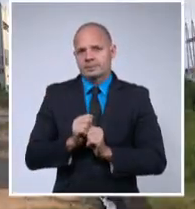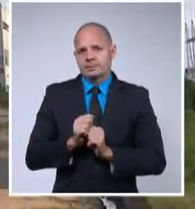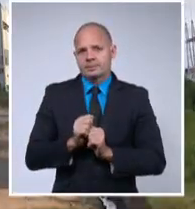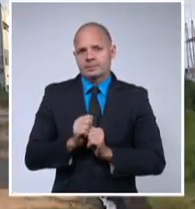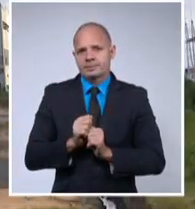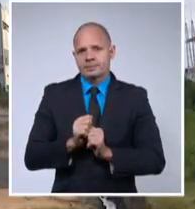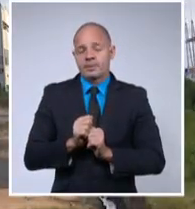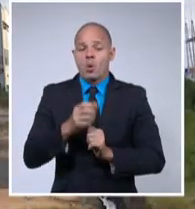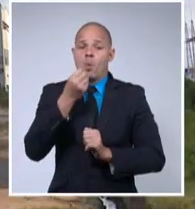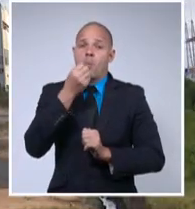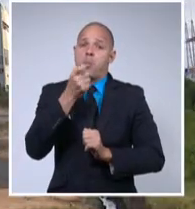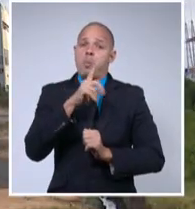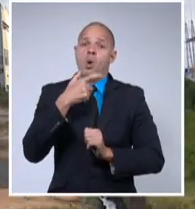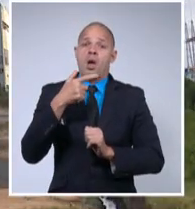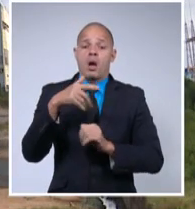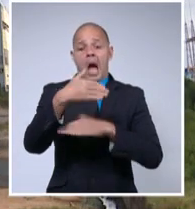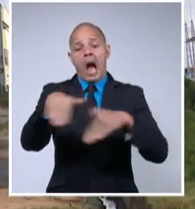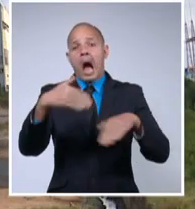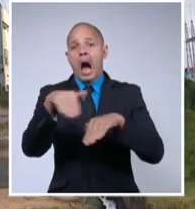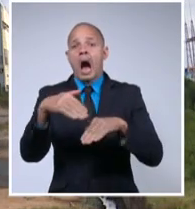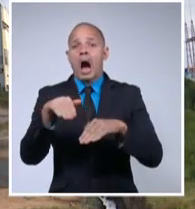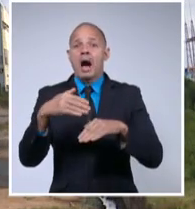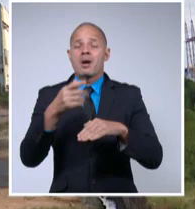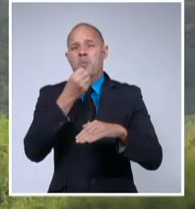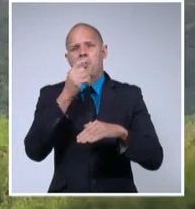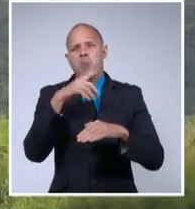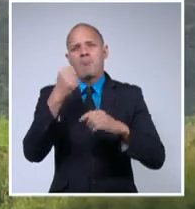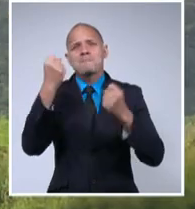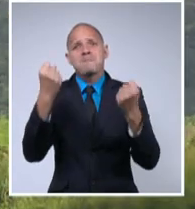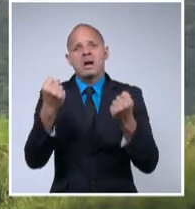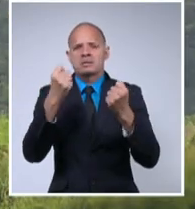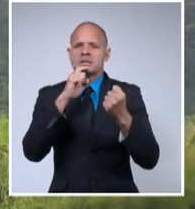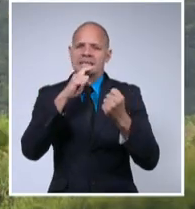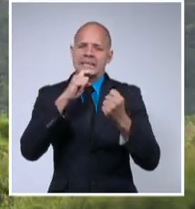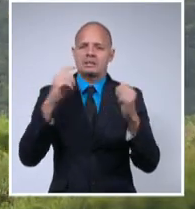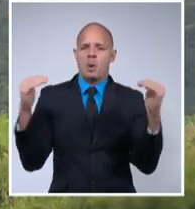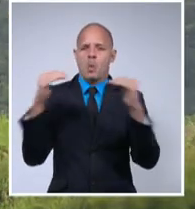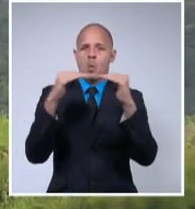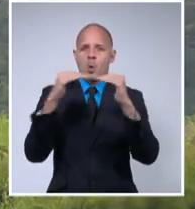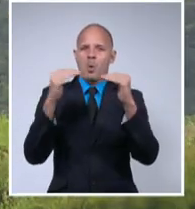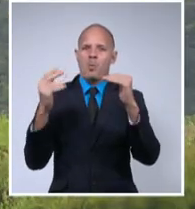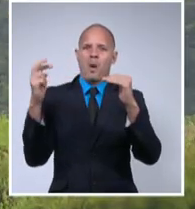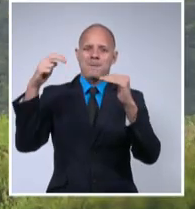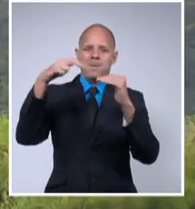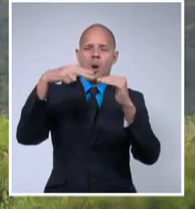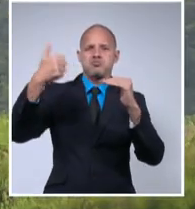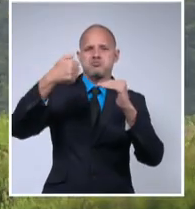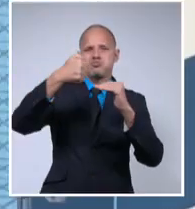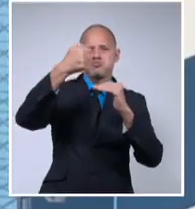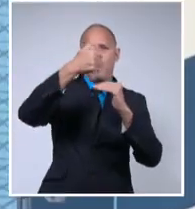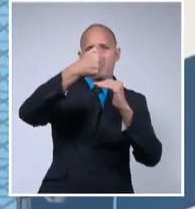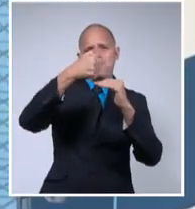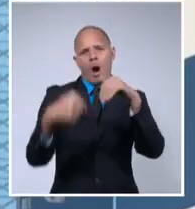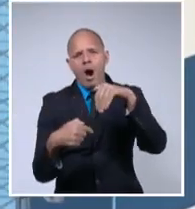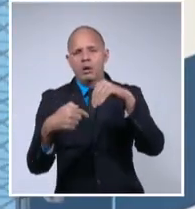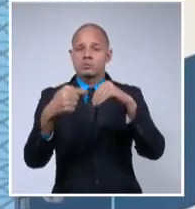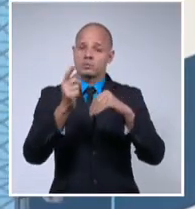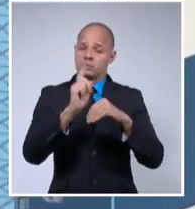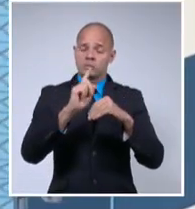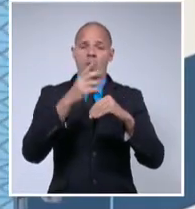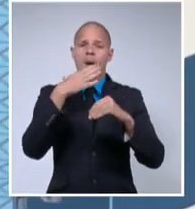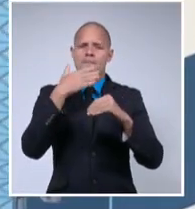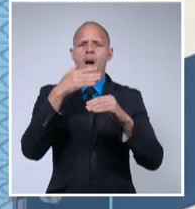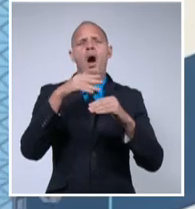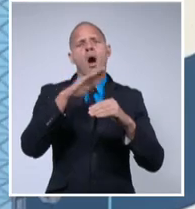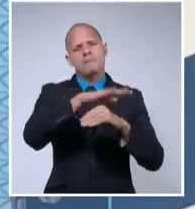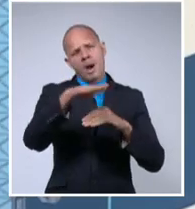estas áreas, próximas a las unidades que están en servicio, serán construidos los bloques de generación con una